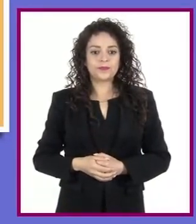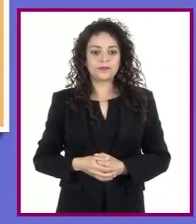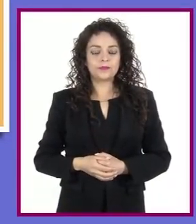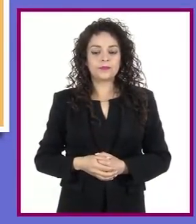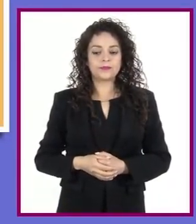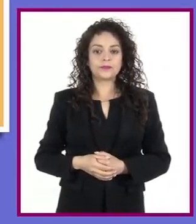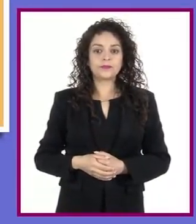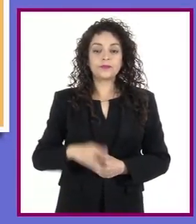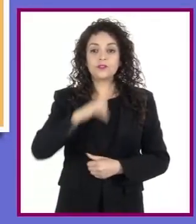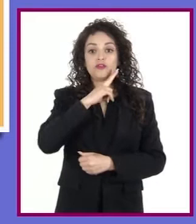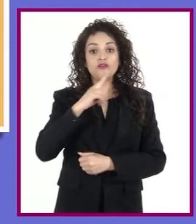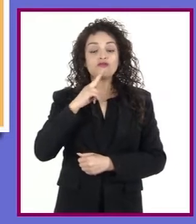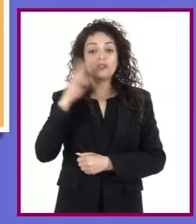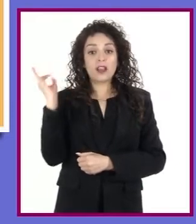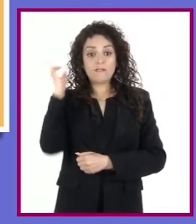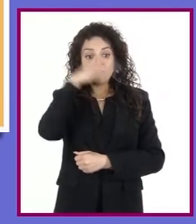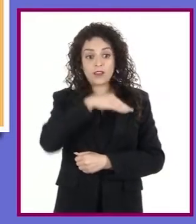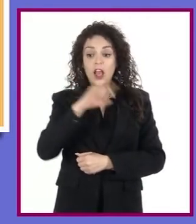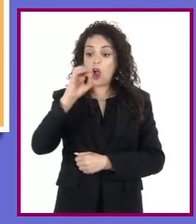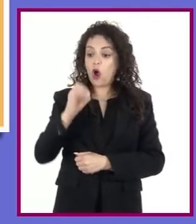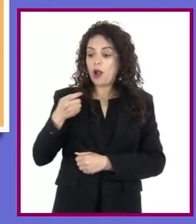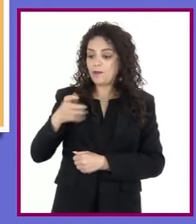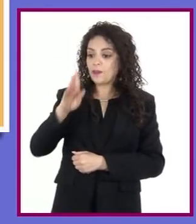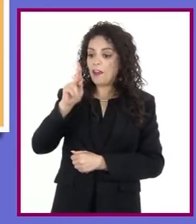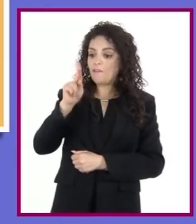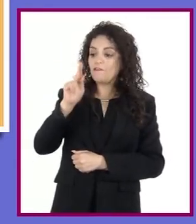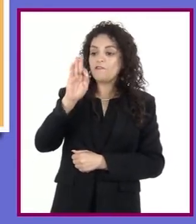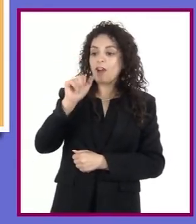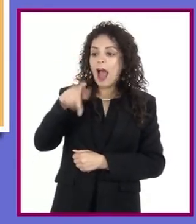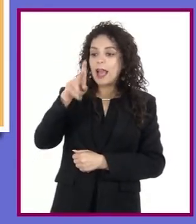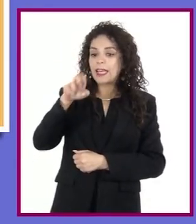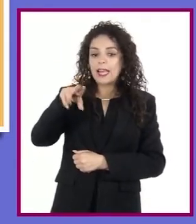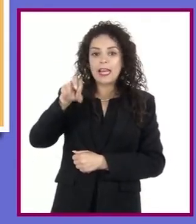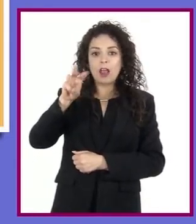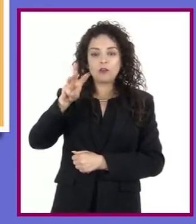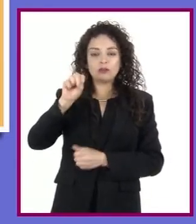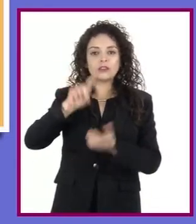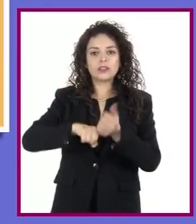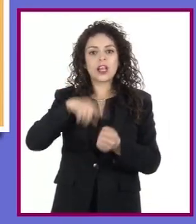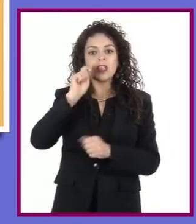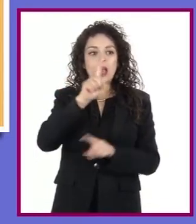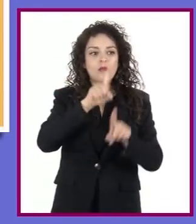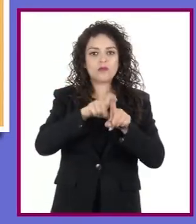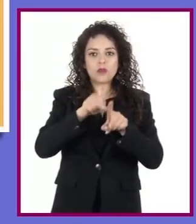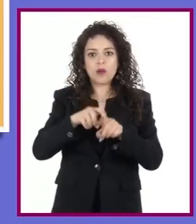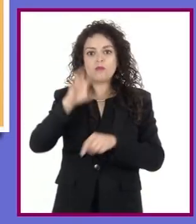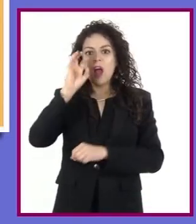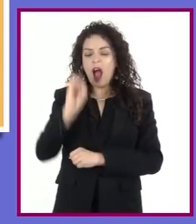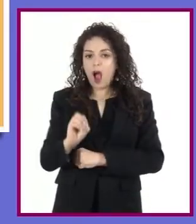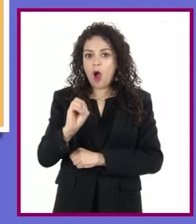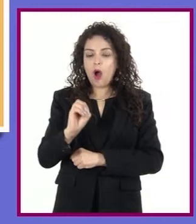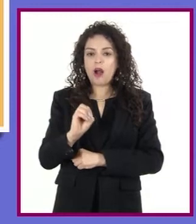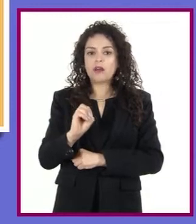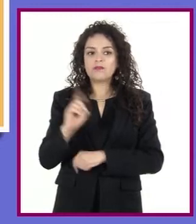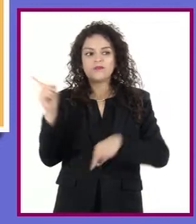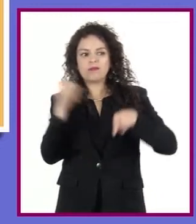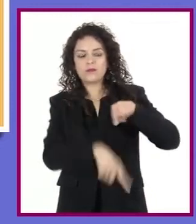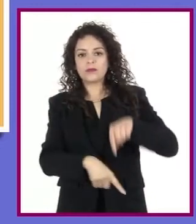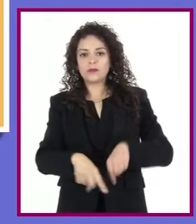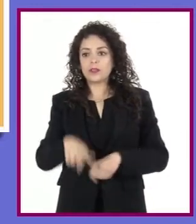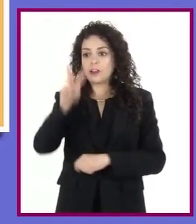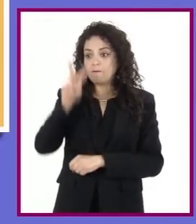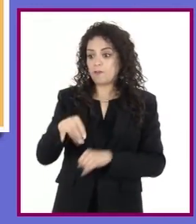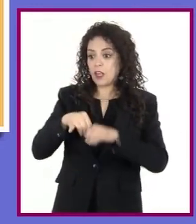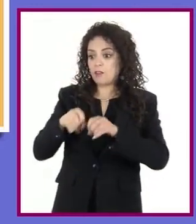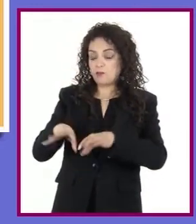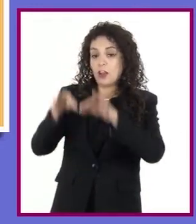Las noticias falsas o fake news nacen para bromear, difamar o deslegitimar la veracidad de un hecho.